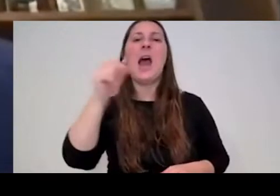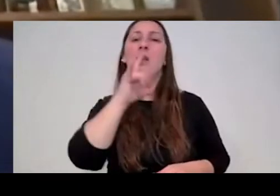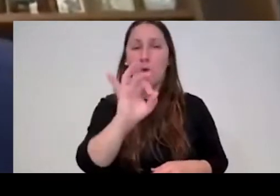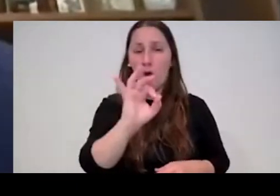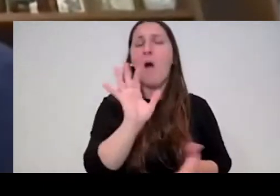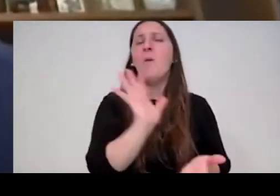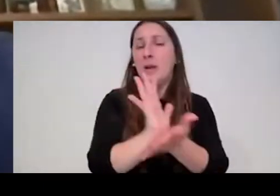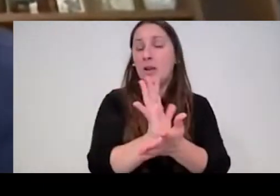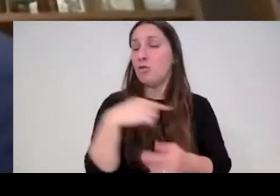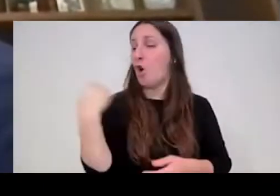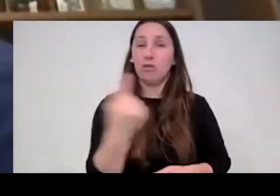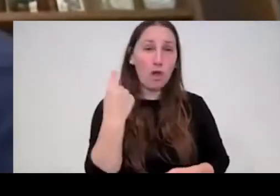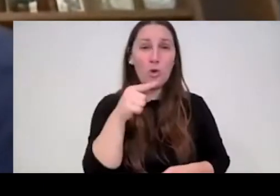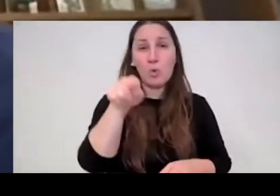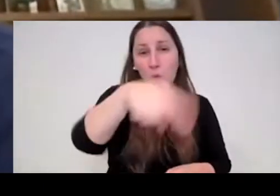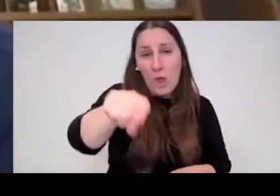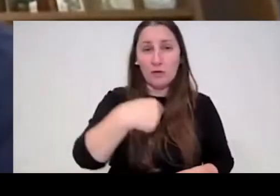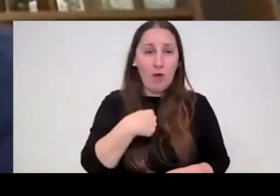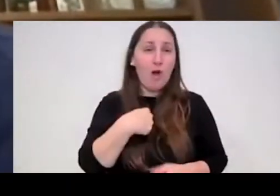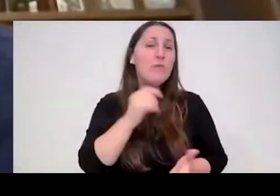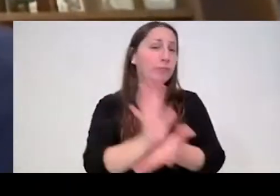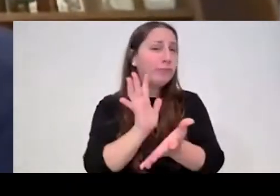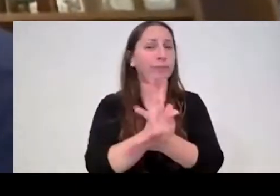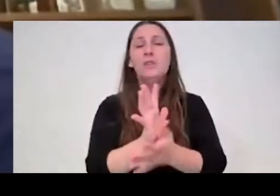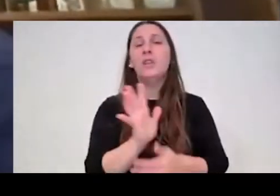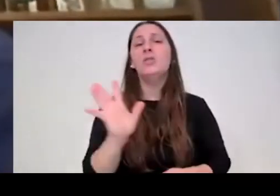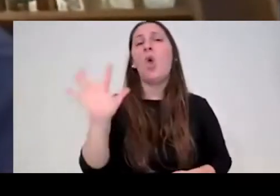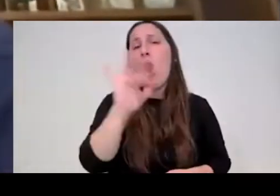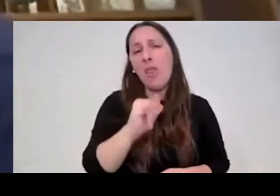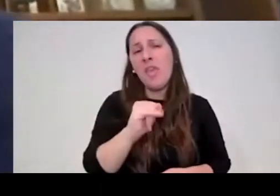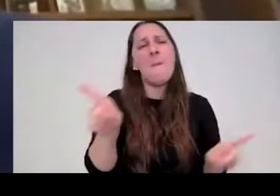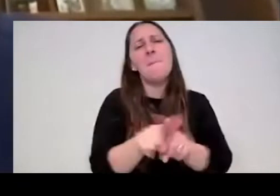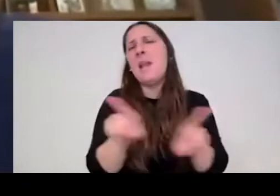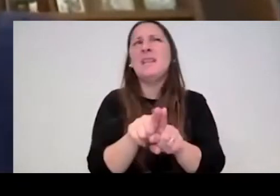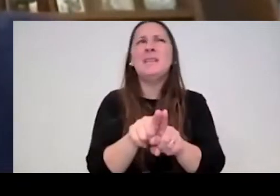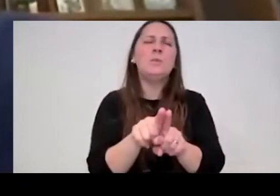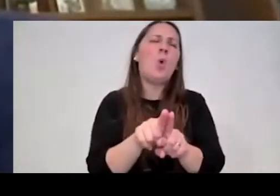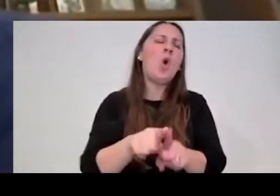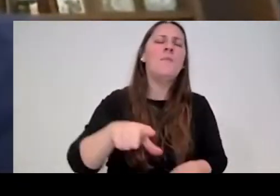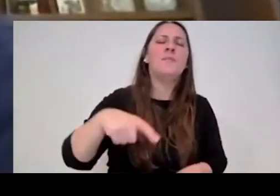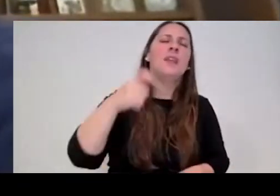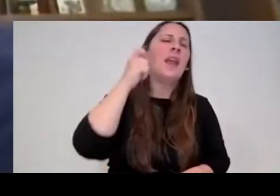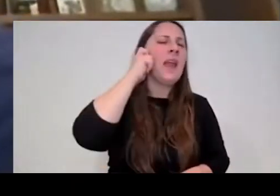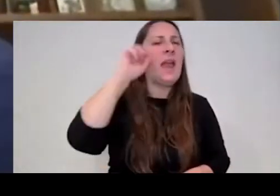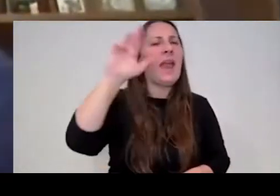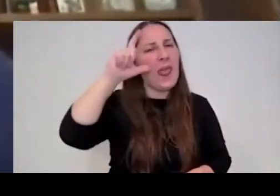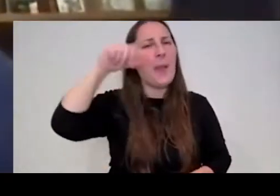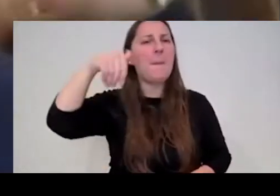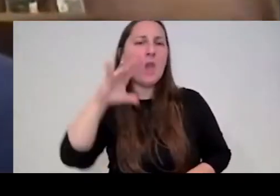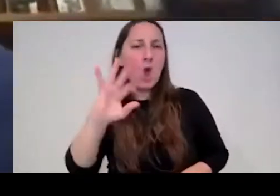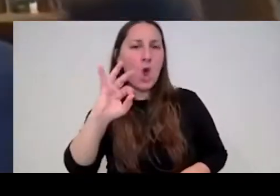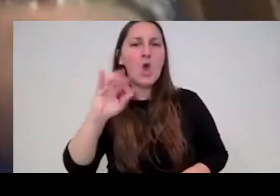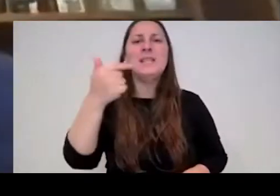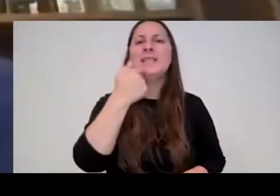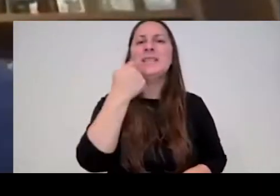coloquial, ustedes y yo a veces lo utilizamos indistintamente. Pero lo primero que vamos a señalar, ¿no? Y